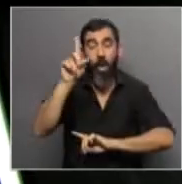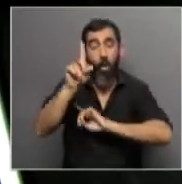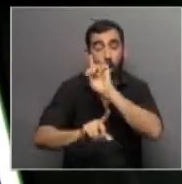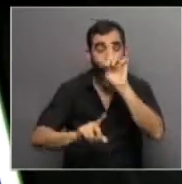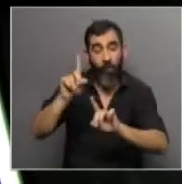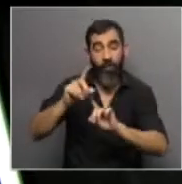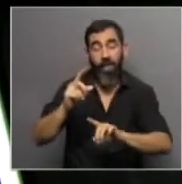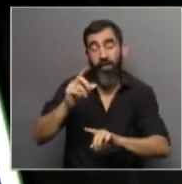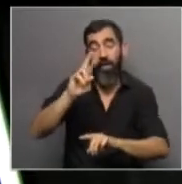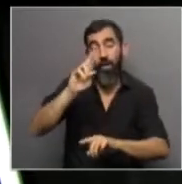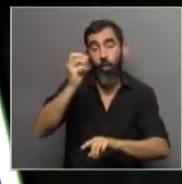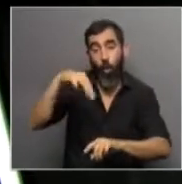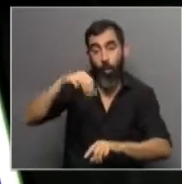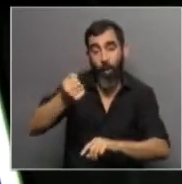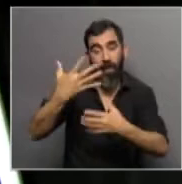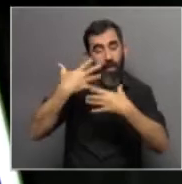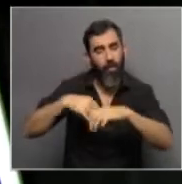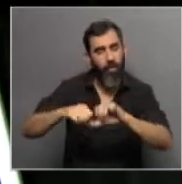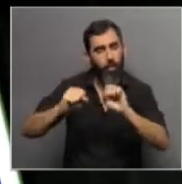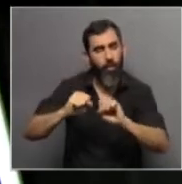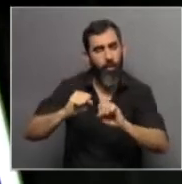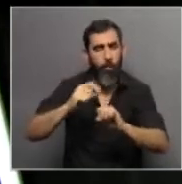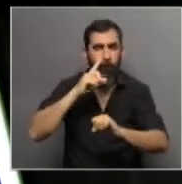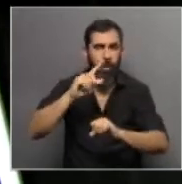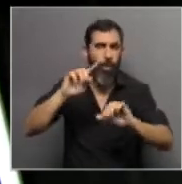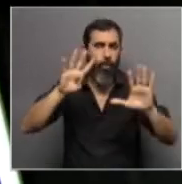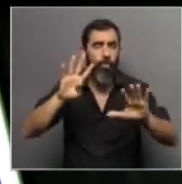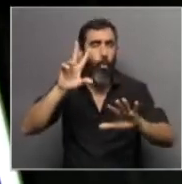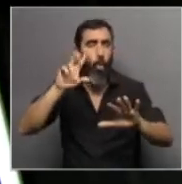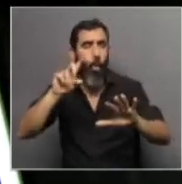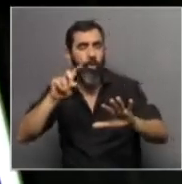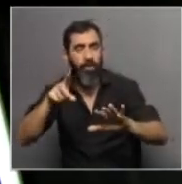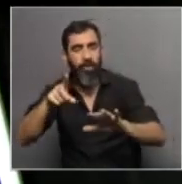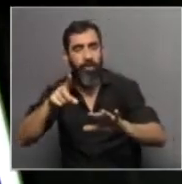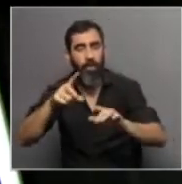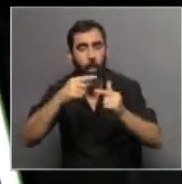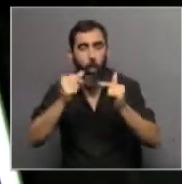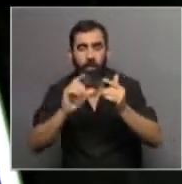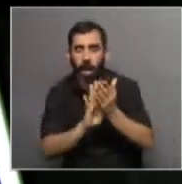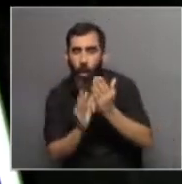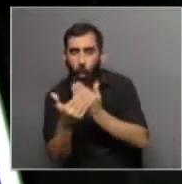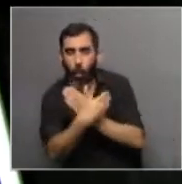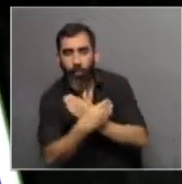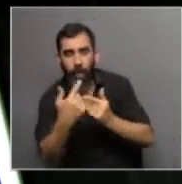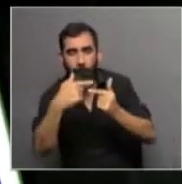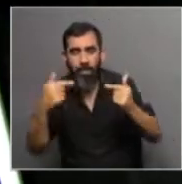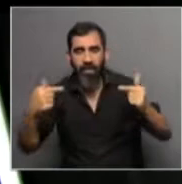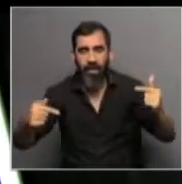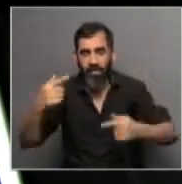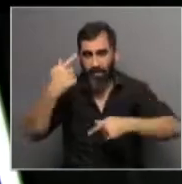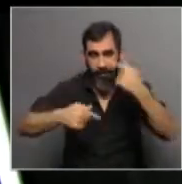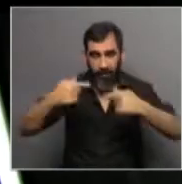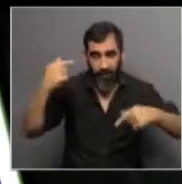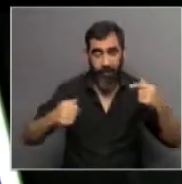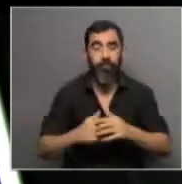Sapienza de Roma, quien descubrió en la década de los 80 los patrones ocultos en los materiales complejos desordenados.